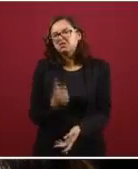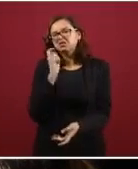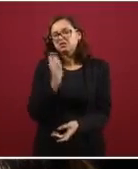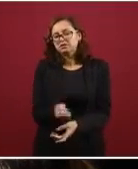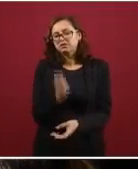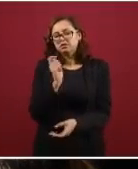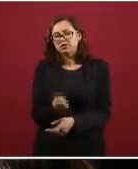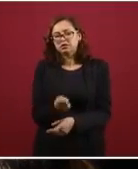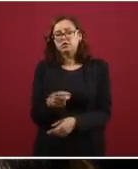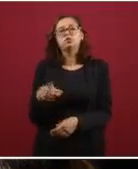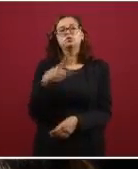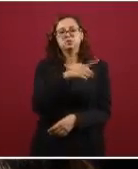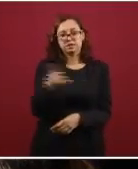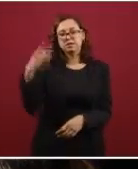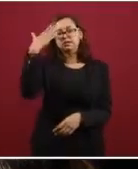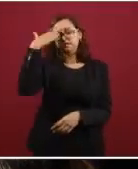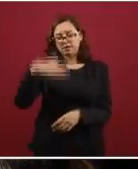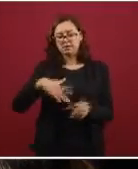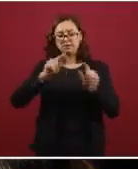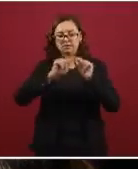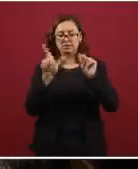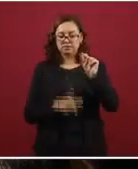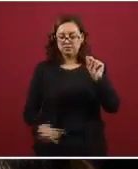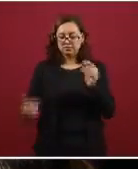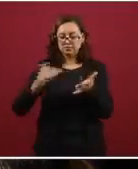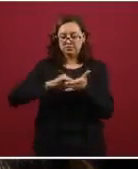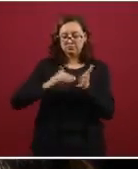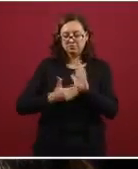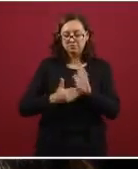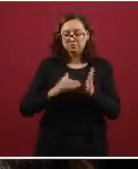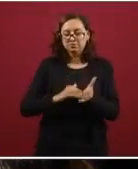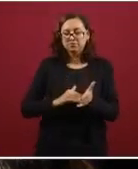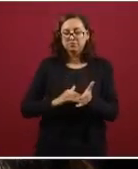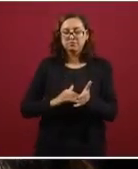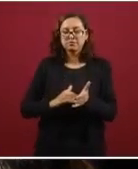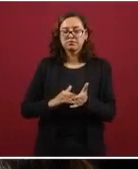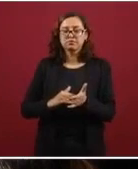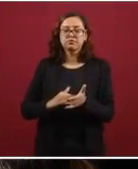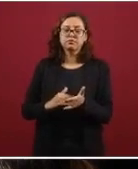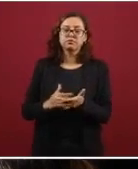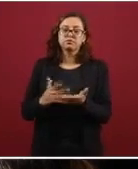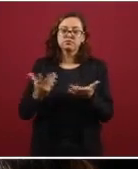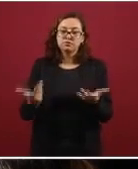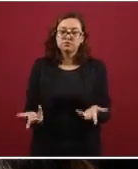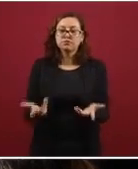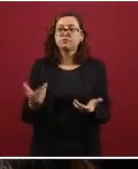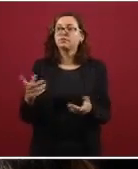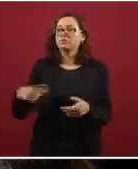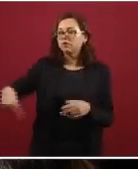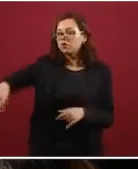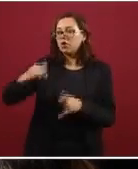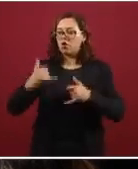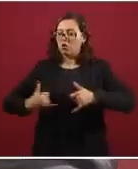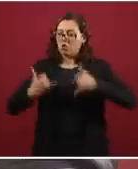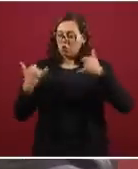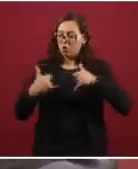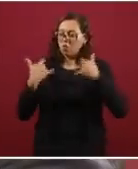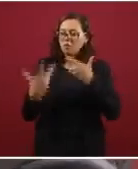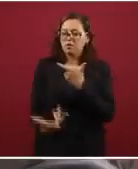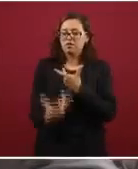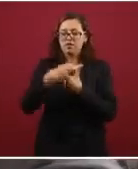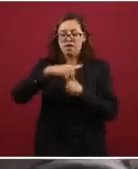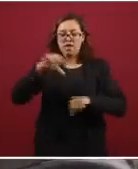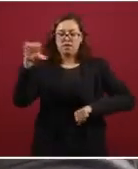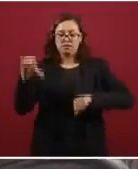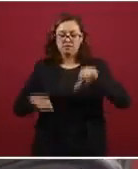Bueno, ustedes ya conocen la estrategia nacional, que es en torno a disuadir e incluir a los jóvenes, hacer una serie de actividades. Hace